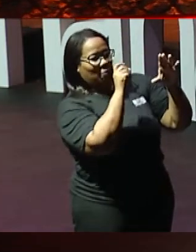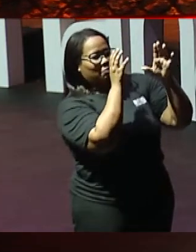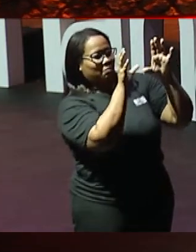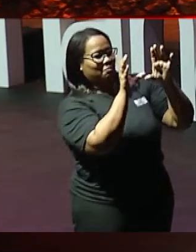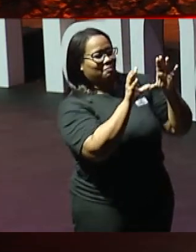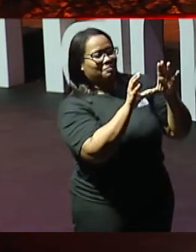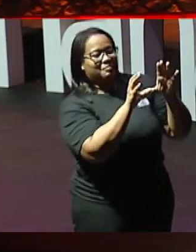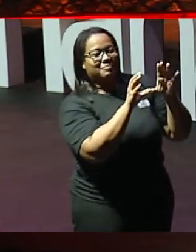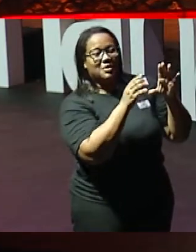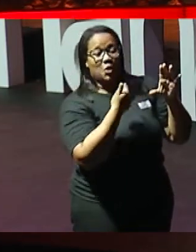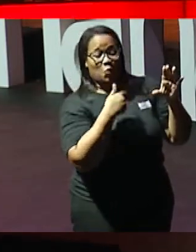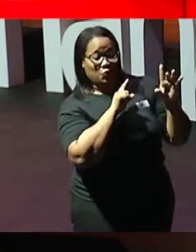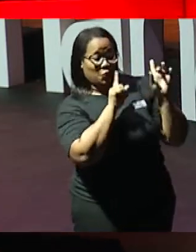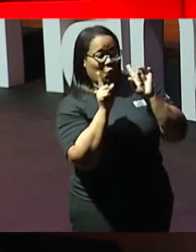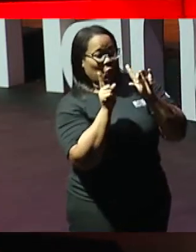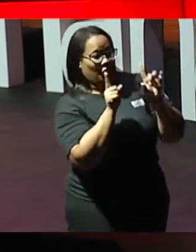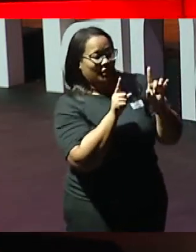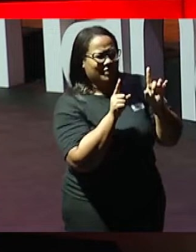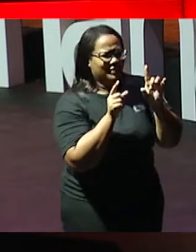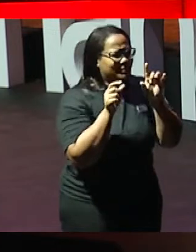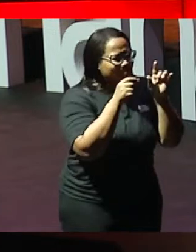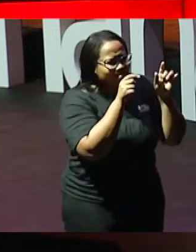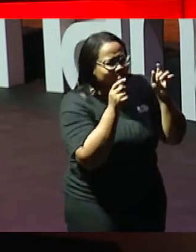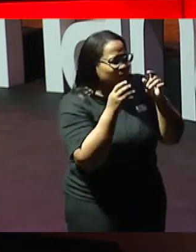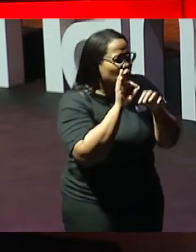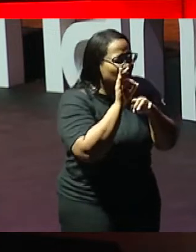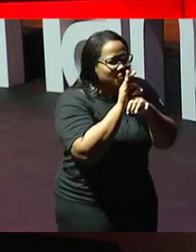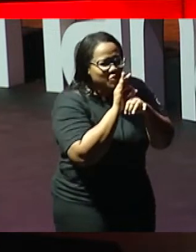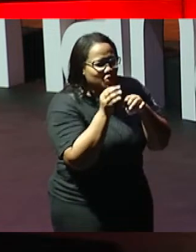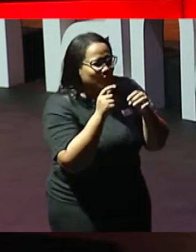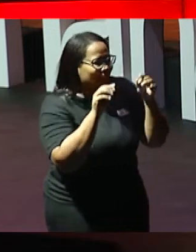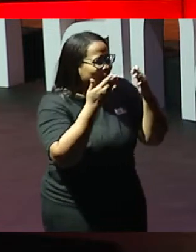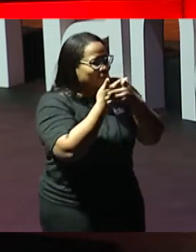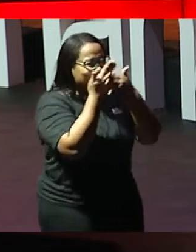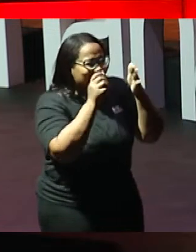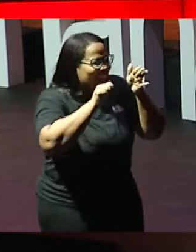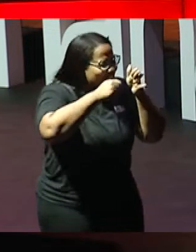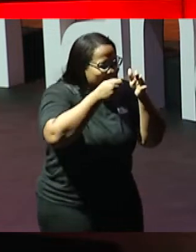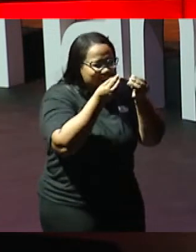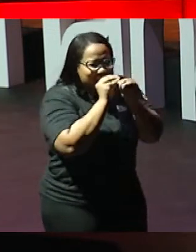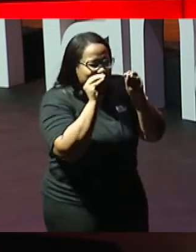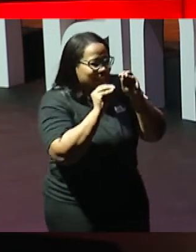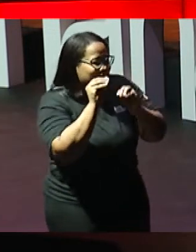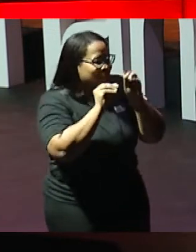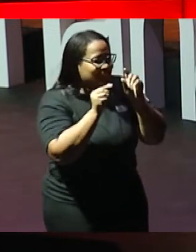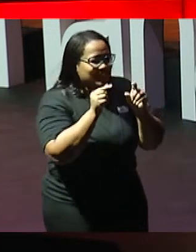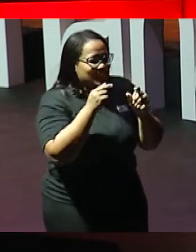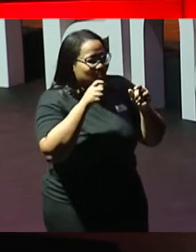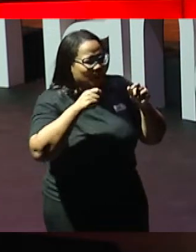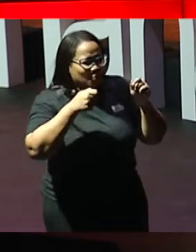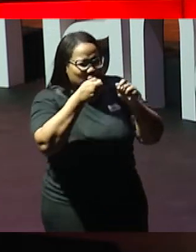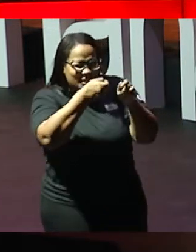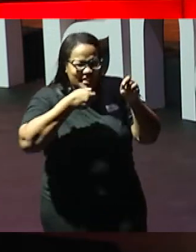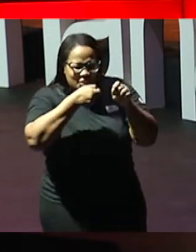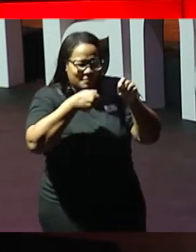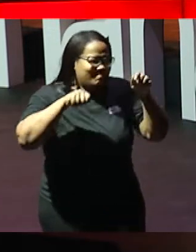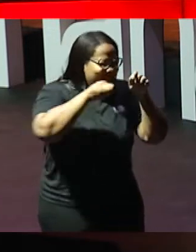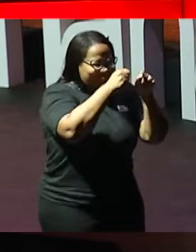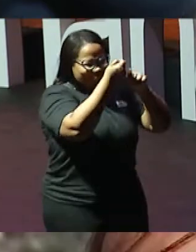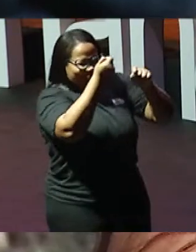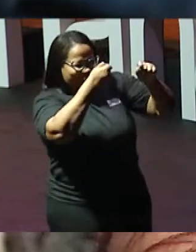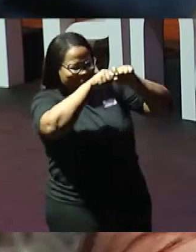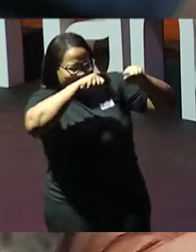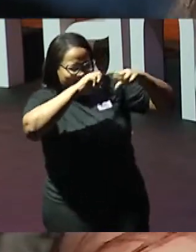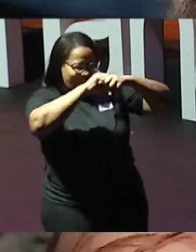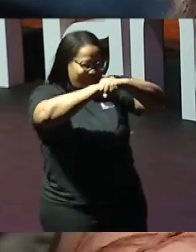momento cuando yo voy compadre el de este olvidado no funciona aquí no hay un tornillo yo atiné un cuchillo y le hice una preparación de cráneo comienzo abril